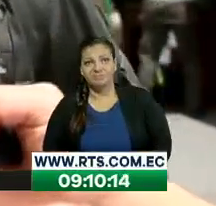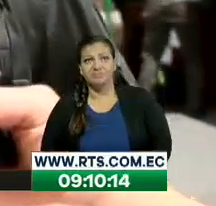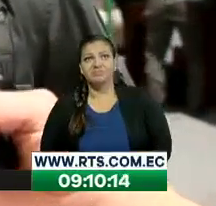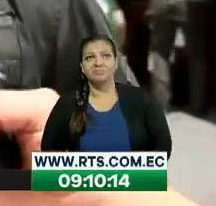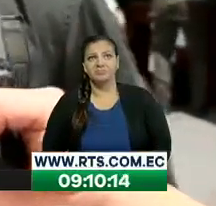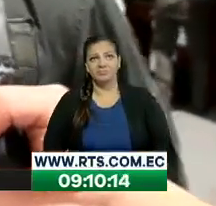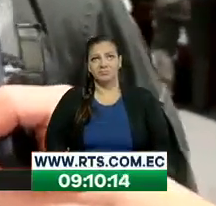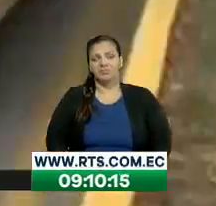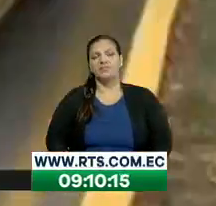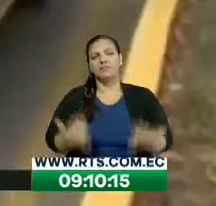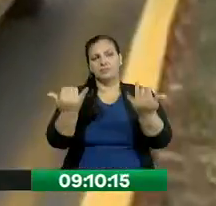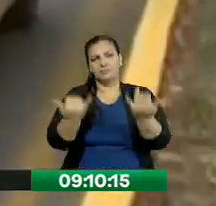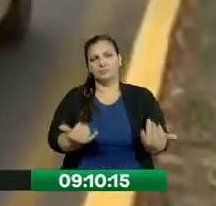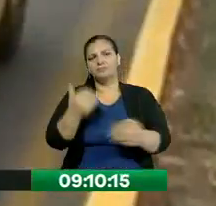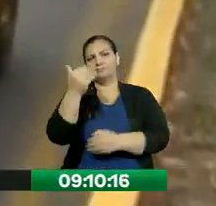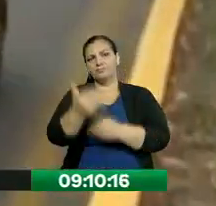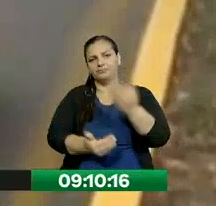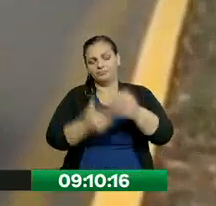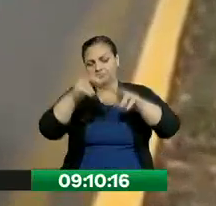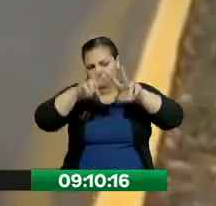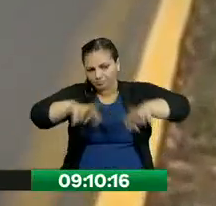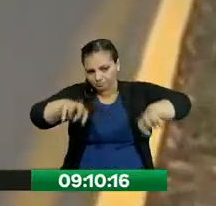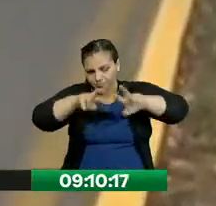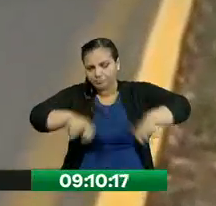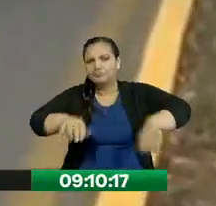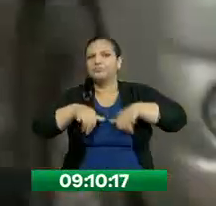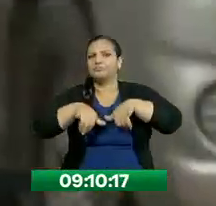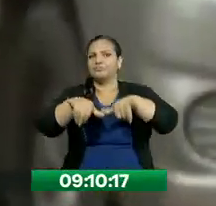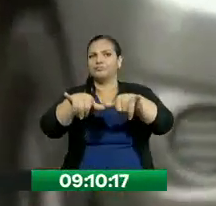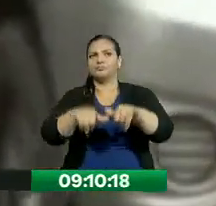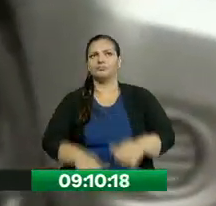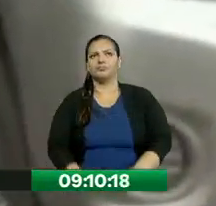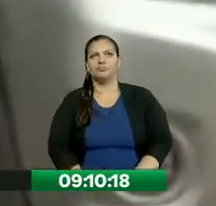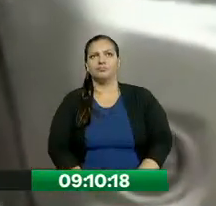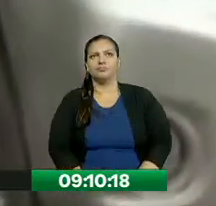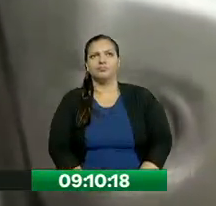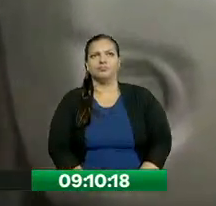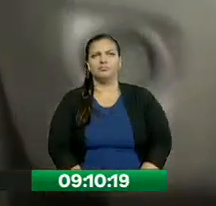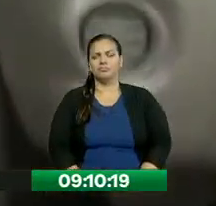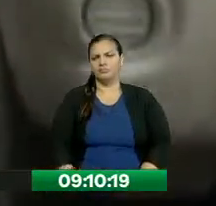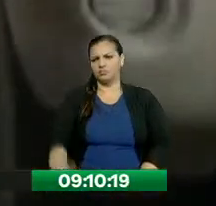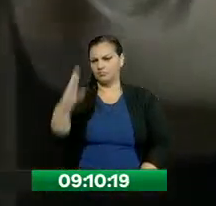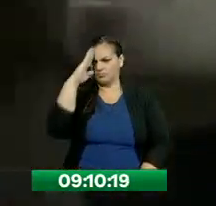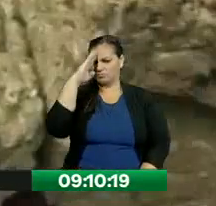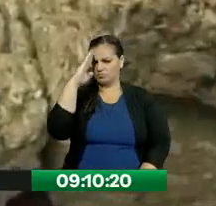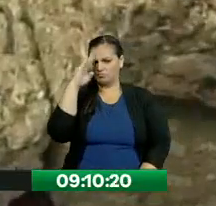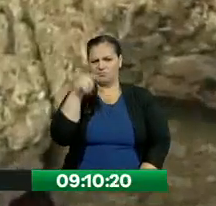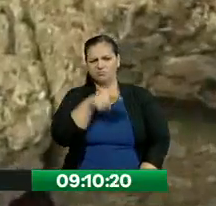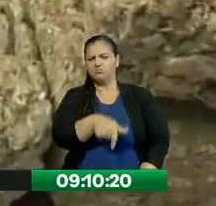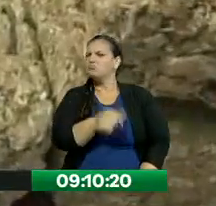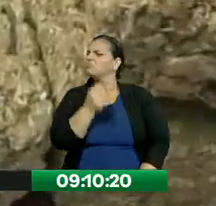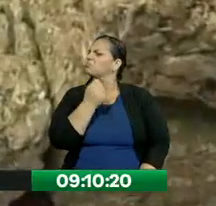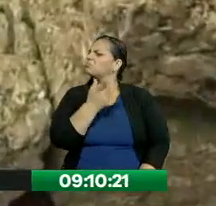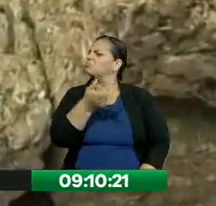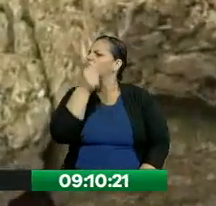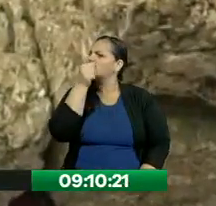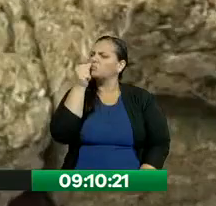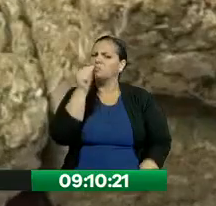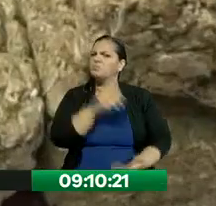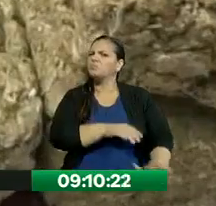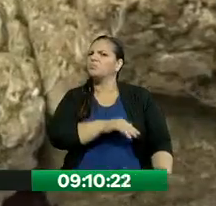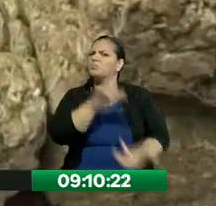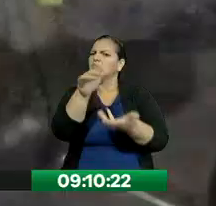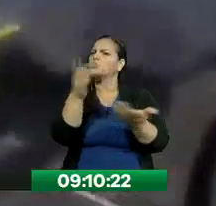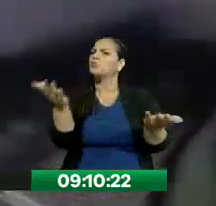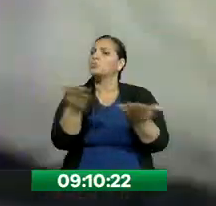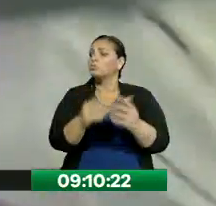estamos en el proceso de investigación. De manera inmediata procedieron a las investigaciones. Los agentes no tienen claro cuál era el destino, ya que unos comentan que les ofrecieron el tour